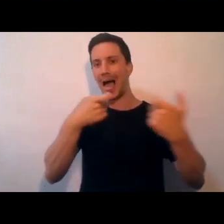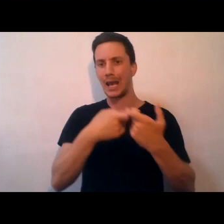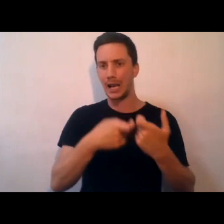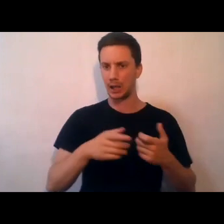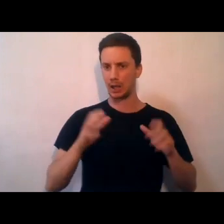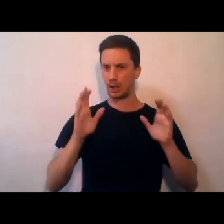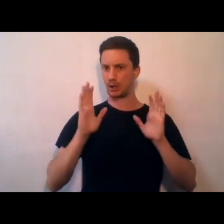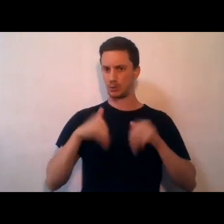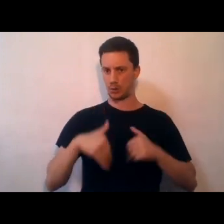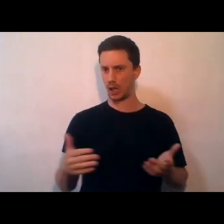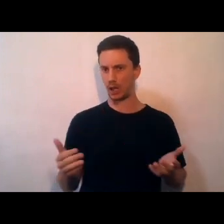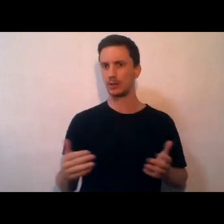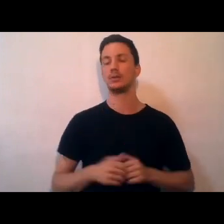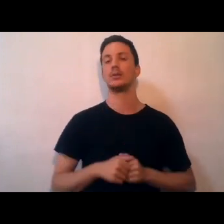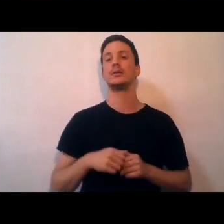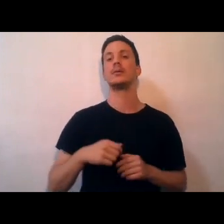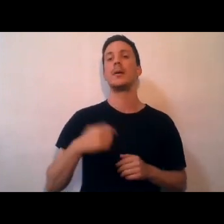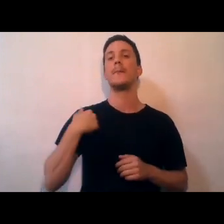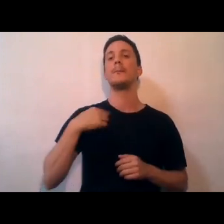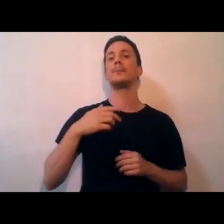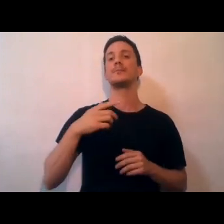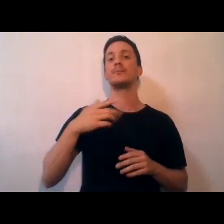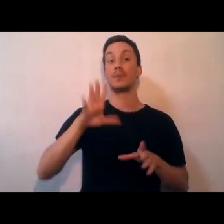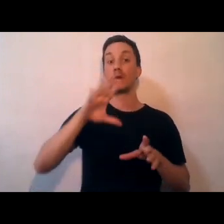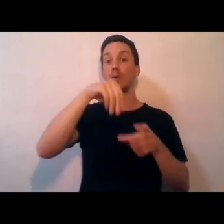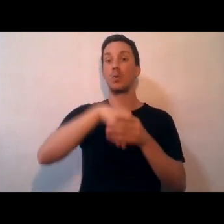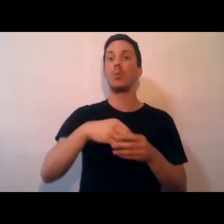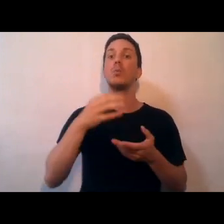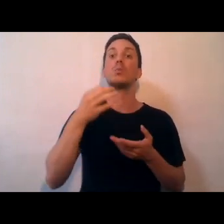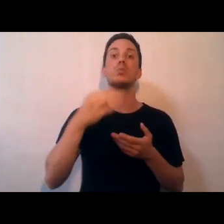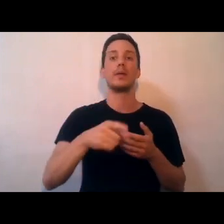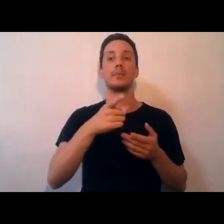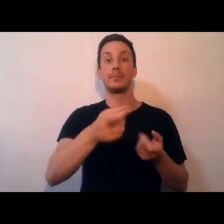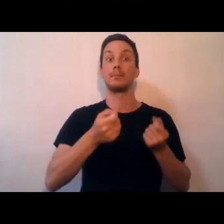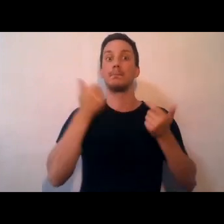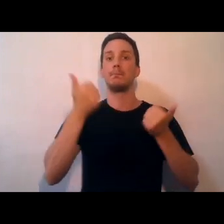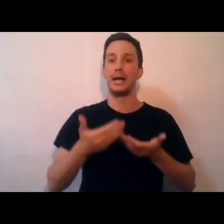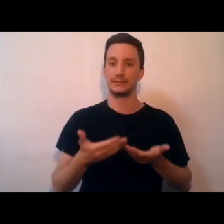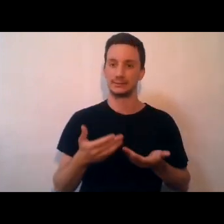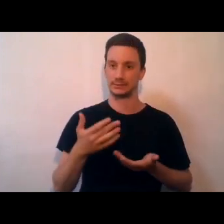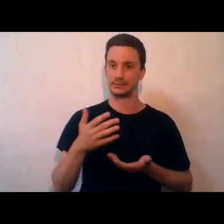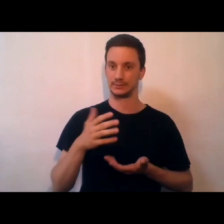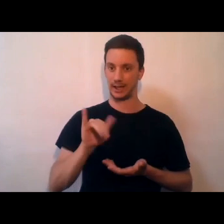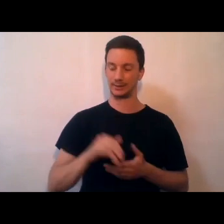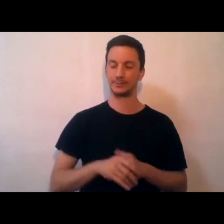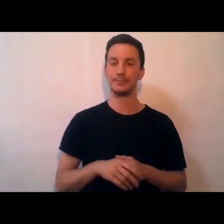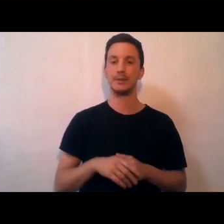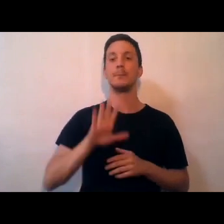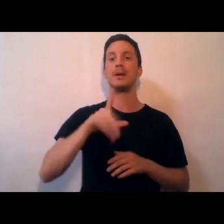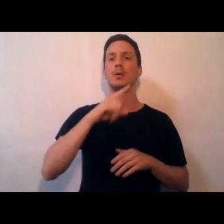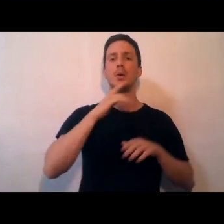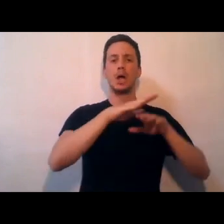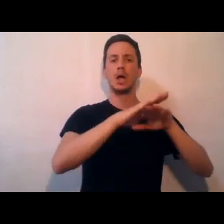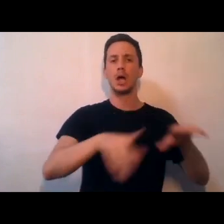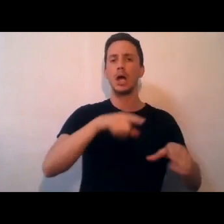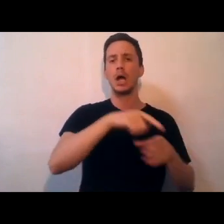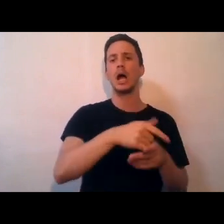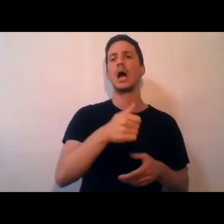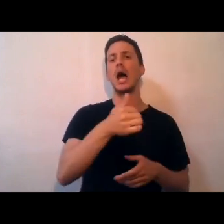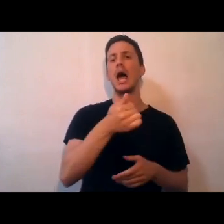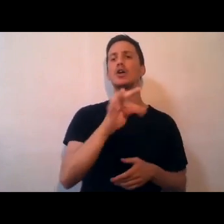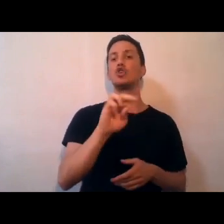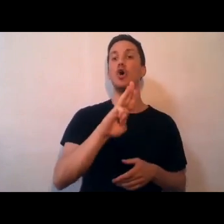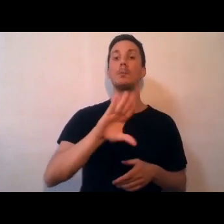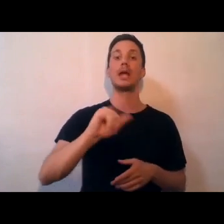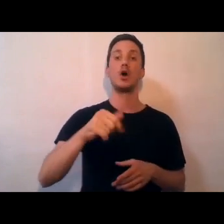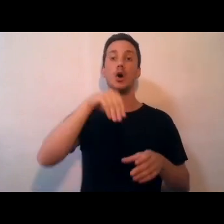sí que es cierto que tiene pues más predisposición a tenerla. Y puede ser que sea un niño que no es atópico y resulte que